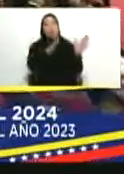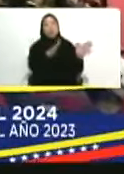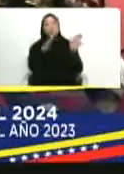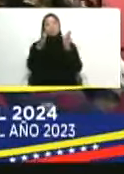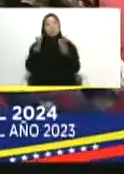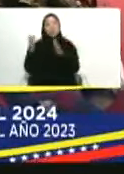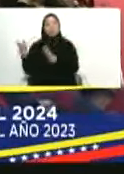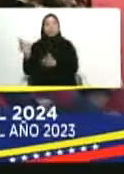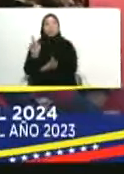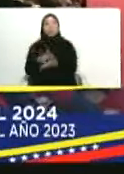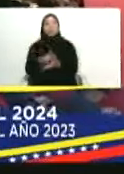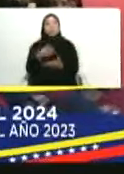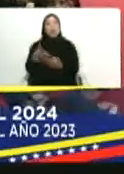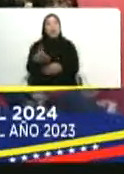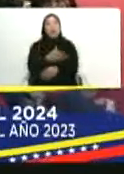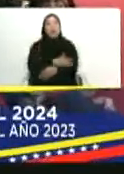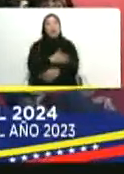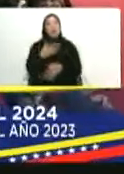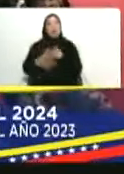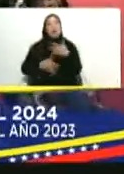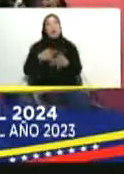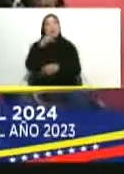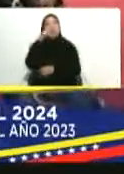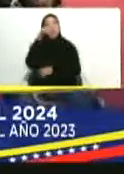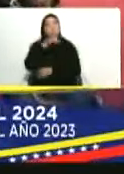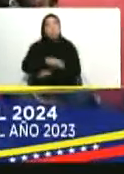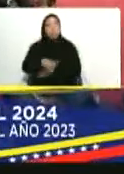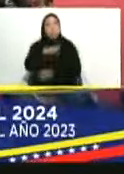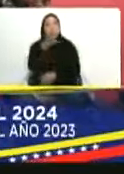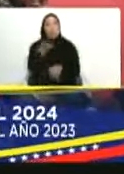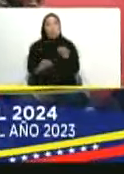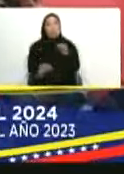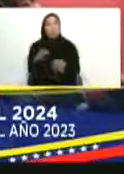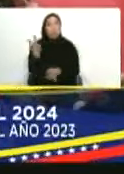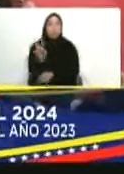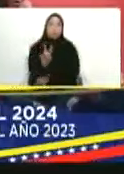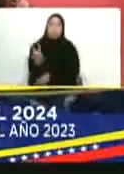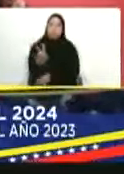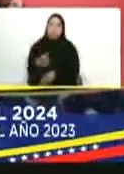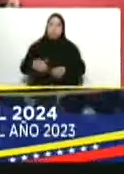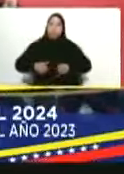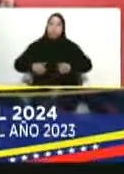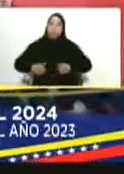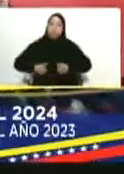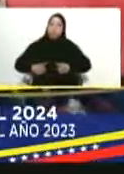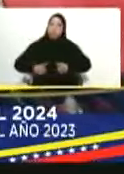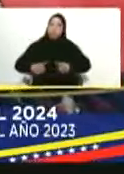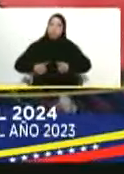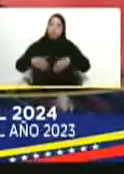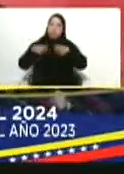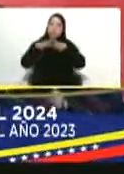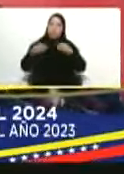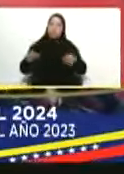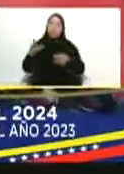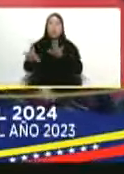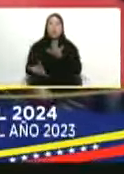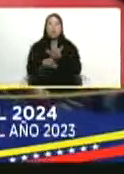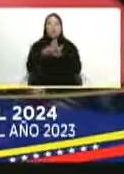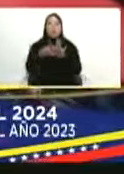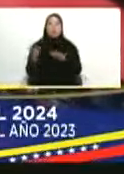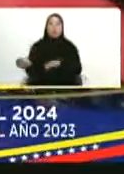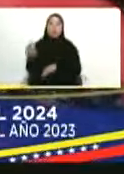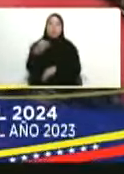Esa ha sido la premisa sobre la que transita el Ejecutivo Nacional, cuyos esfuerzos apuntan a adoptar todas sus leyes a las